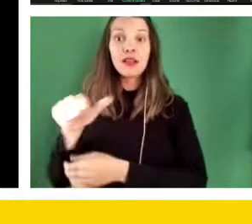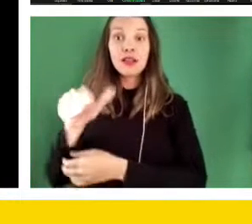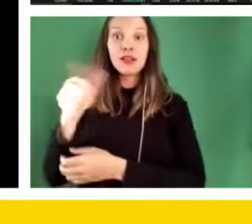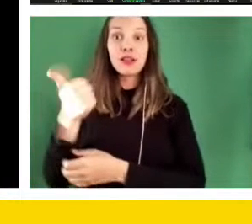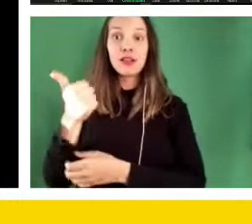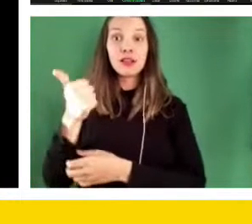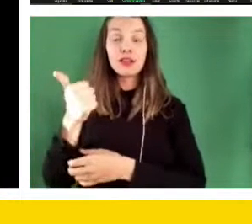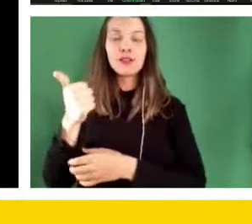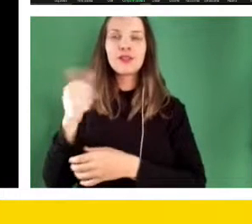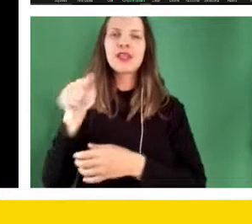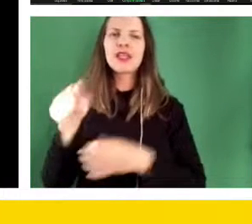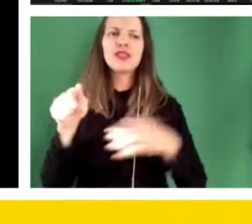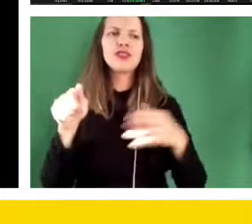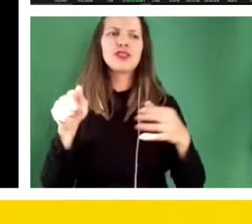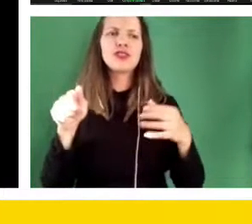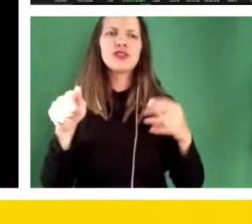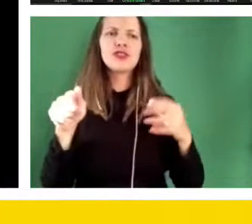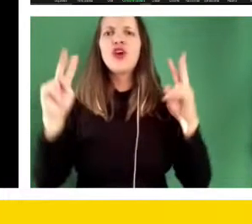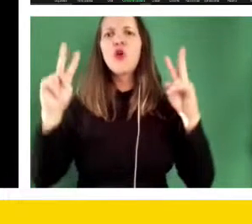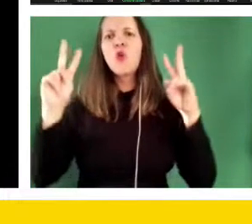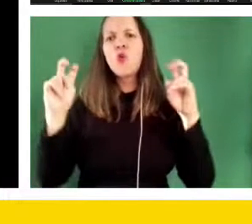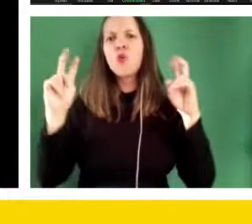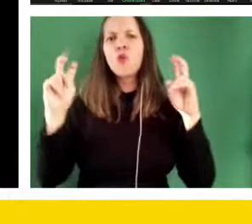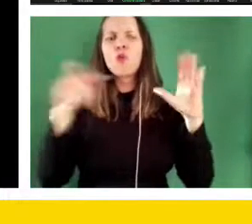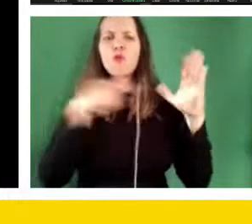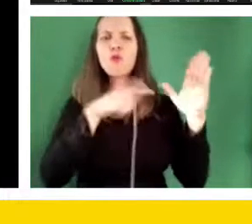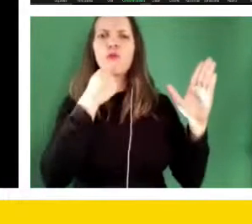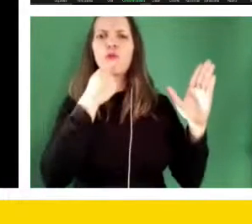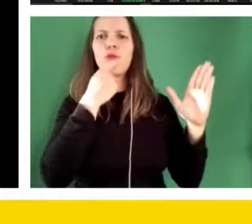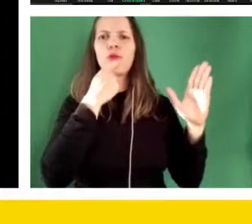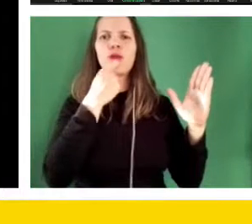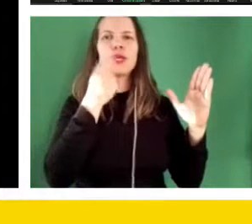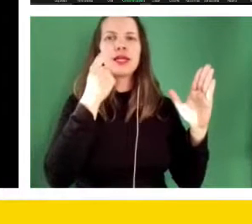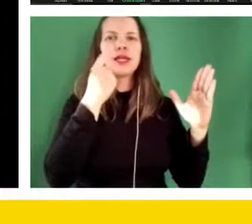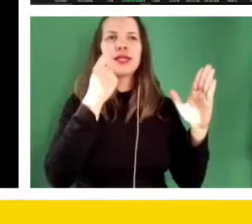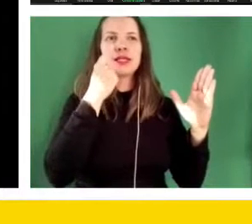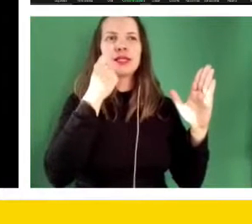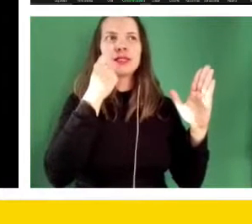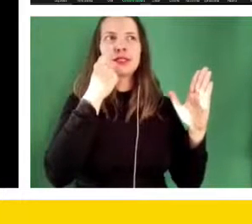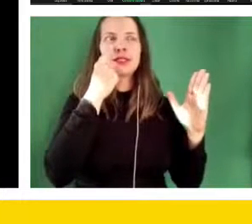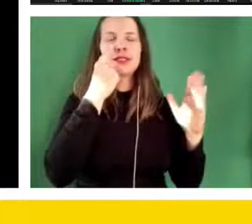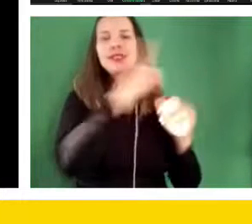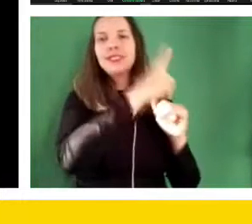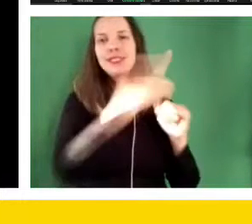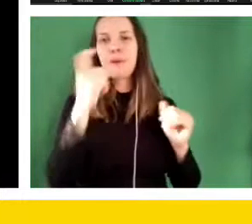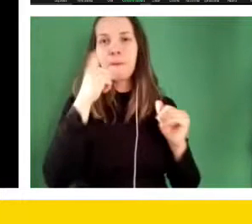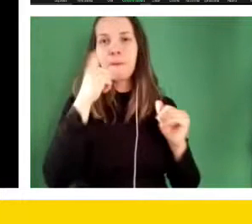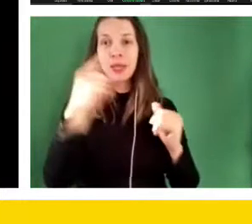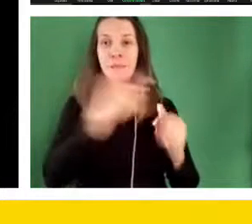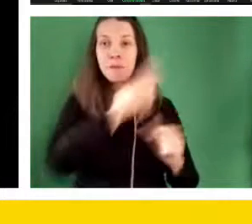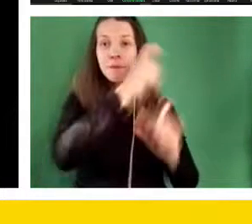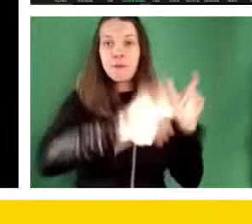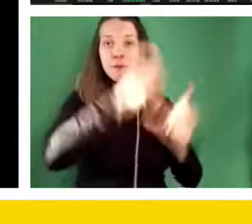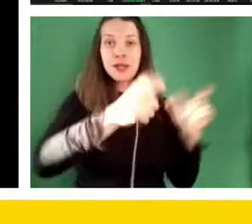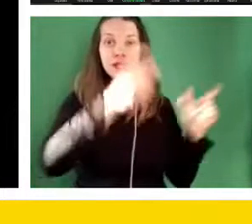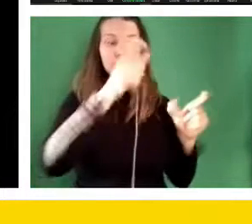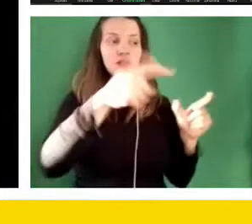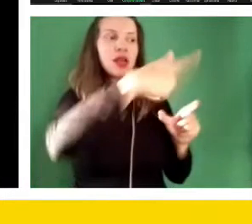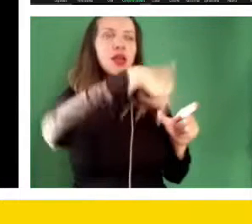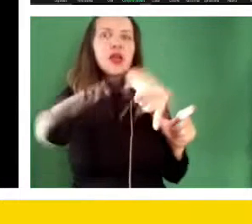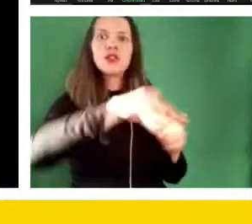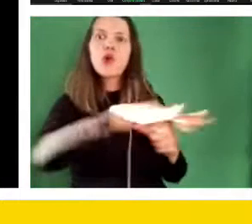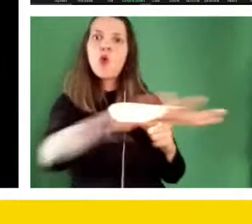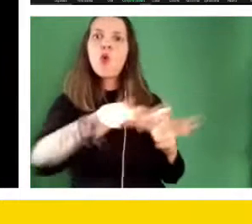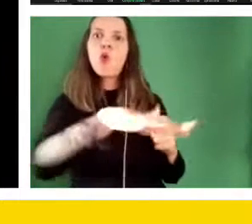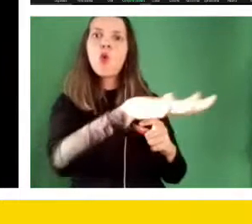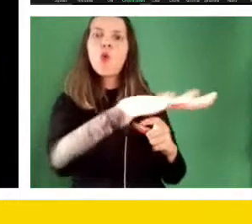con menos de 5.000 habitantes, con un proyecto que se llamaba Las Intersecciones Modernas y Seguras, que fue el gran